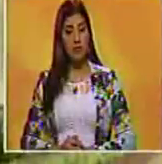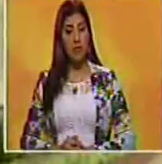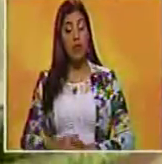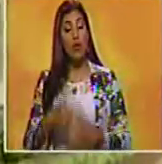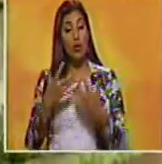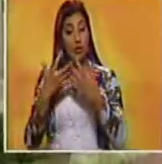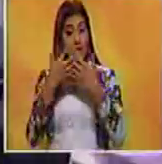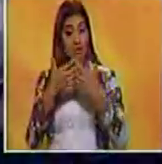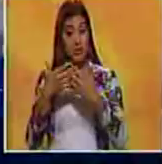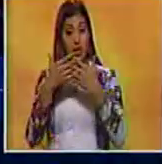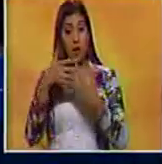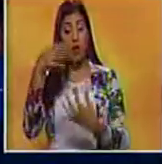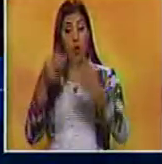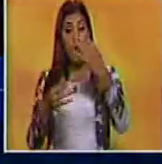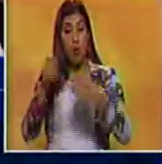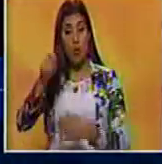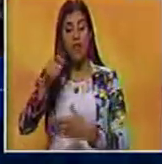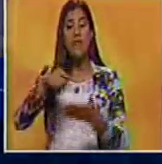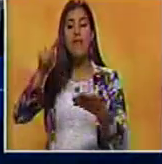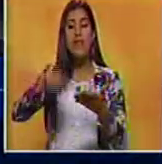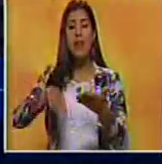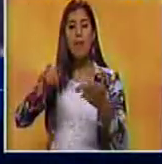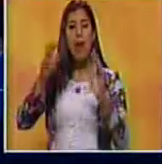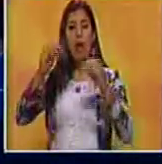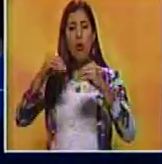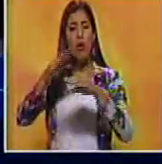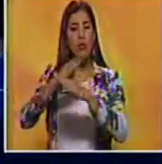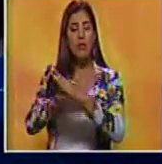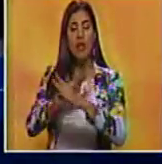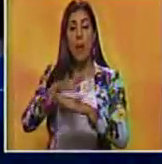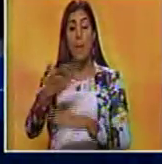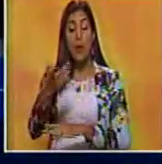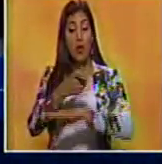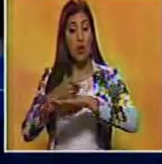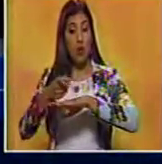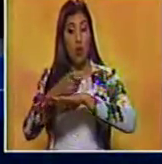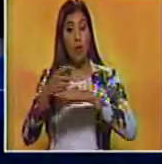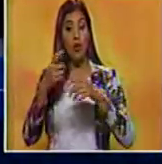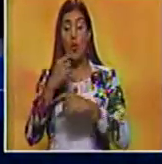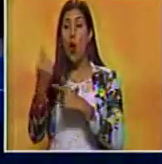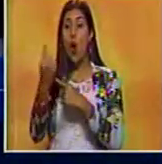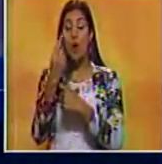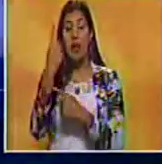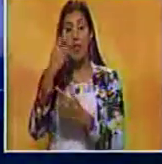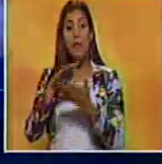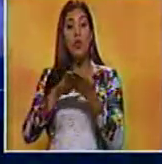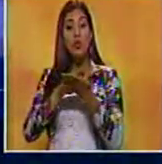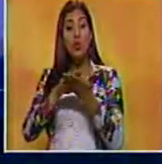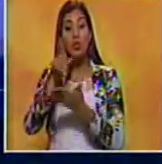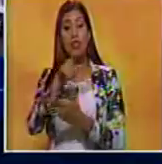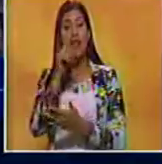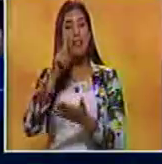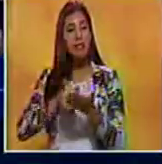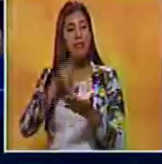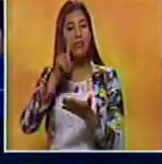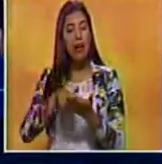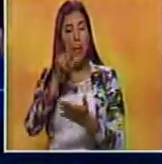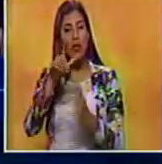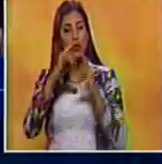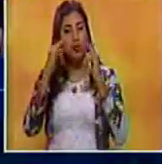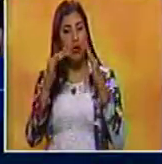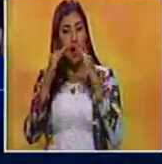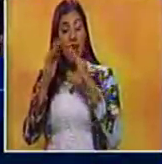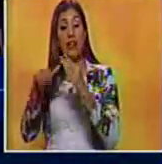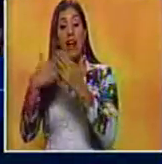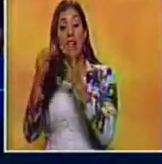En Estados Unidos, un juez federal firmó un acuerdo preliminar por el que el gobierno está obligado a reconsiderar cientos de peticiones de asilo